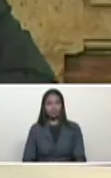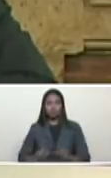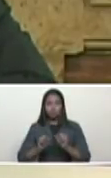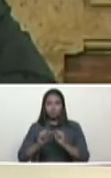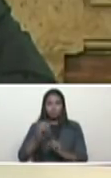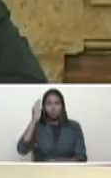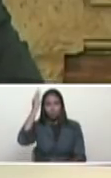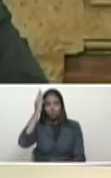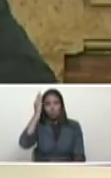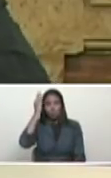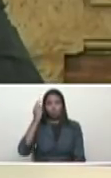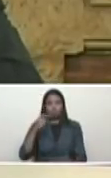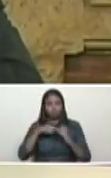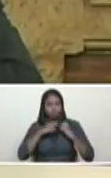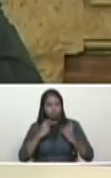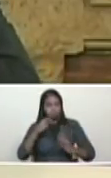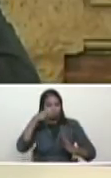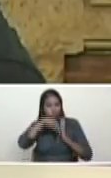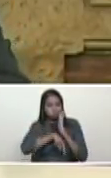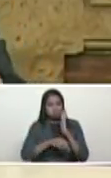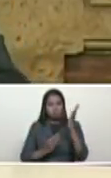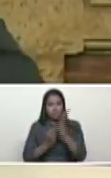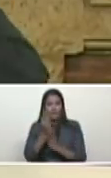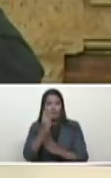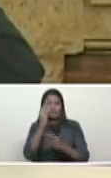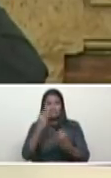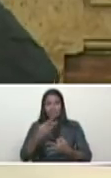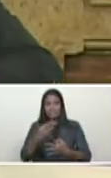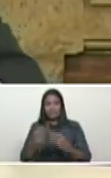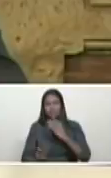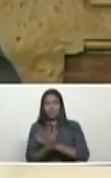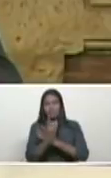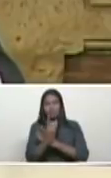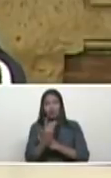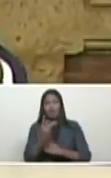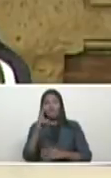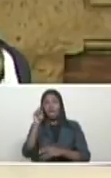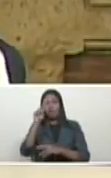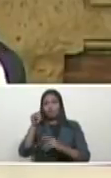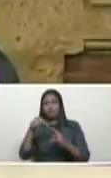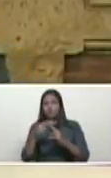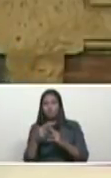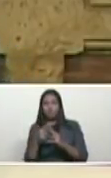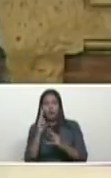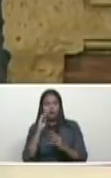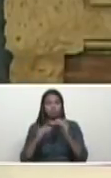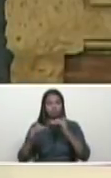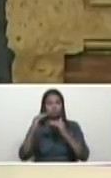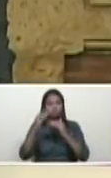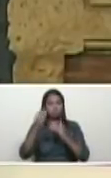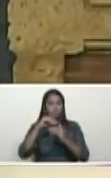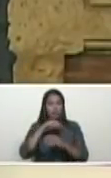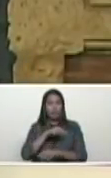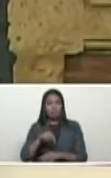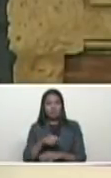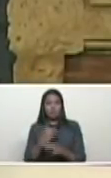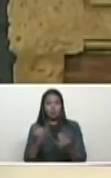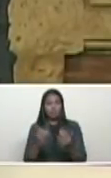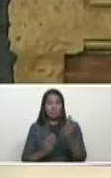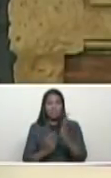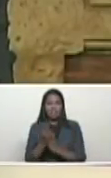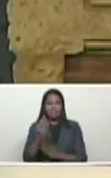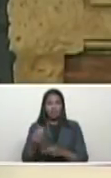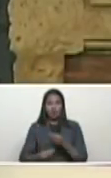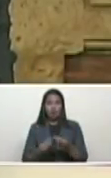conciencia y su corazón leales siempre traidores nunca la lealtad con un valor supremo este tiempo la lealtad como